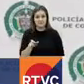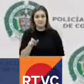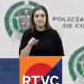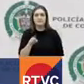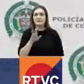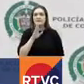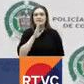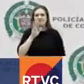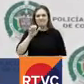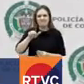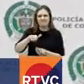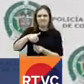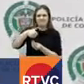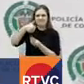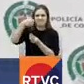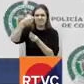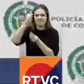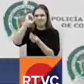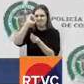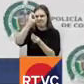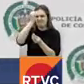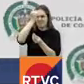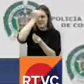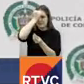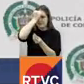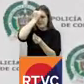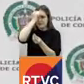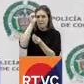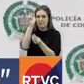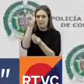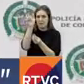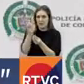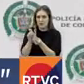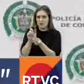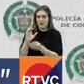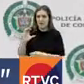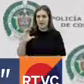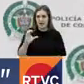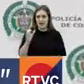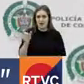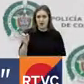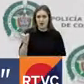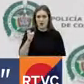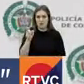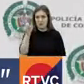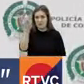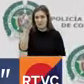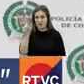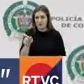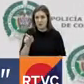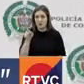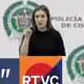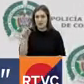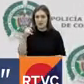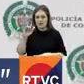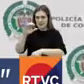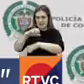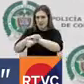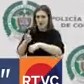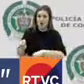cabecilla principal de esta subestructura criminal del Clan del Golfo, por quien además se ofrece una recompensa de